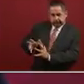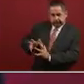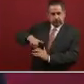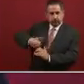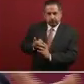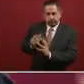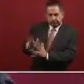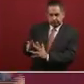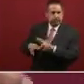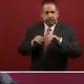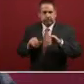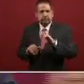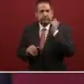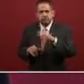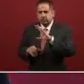para